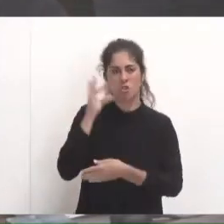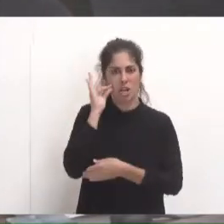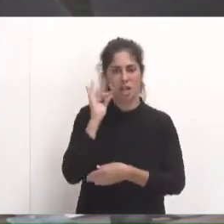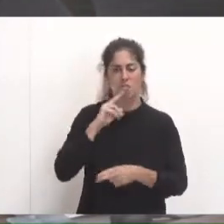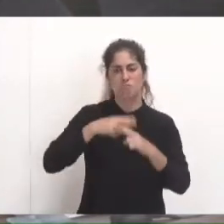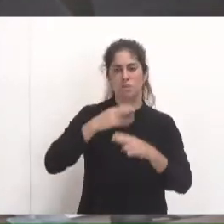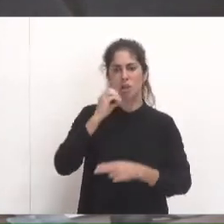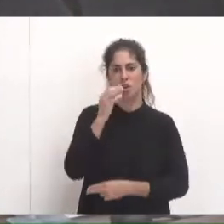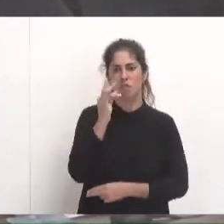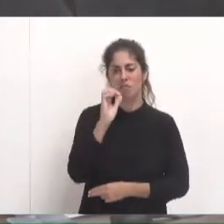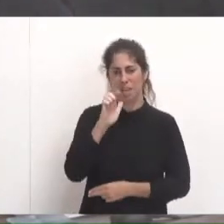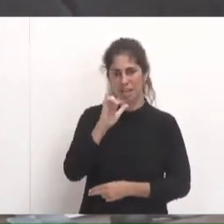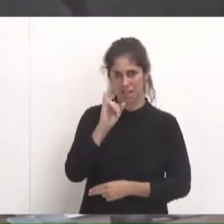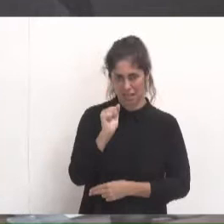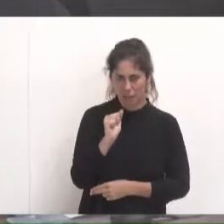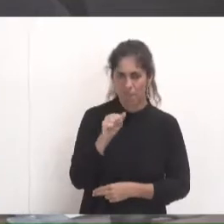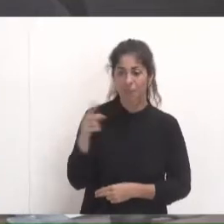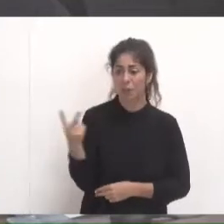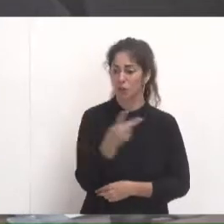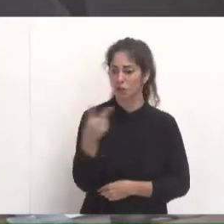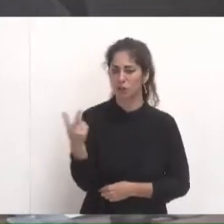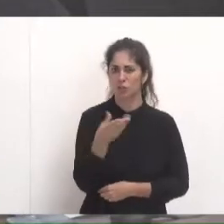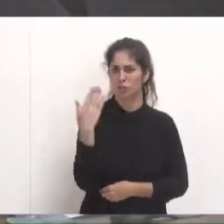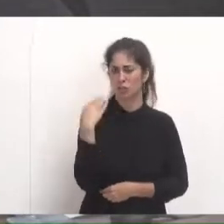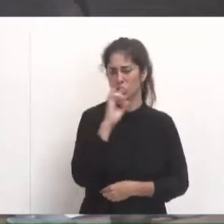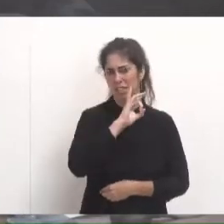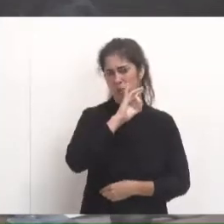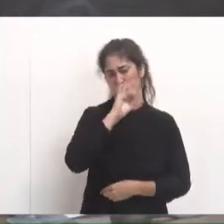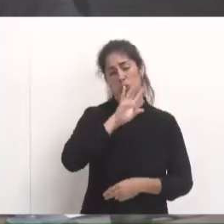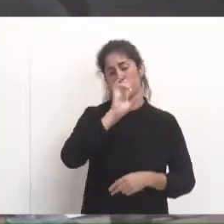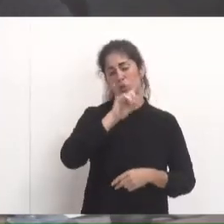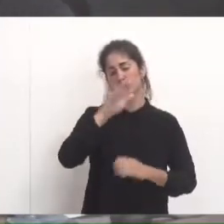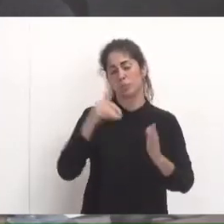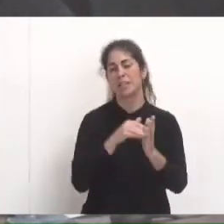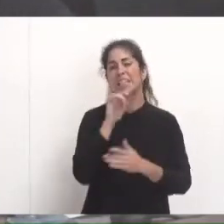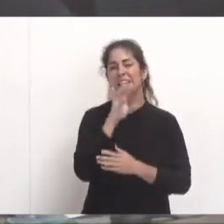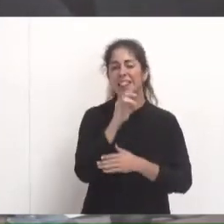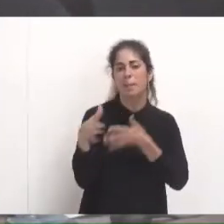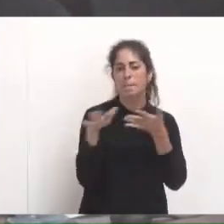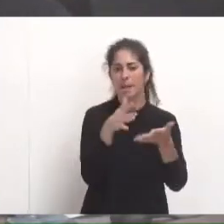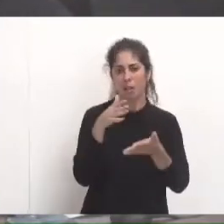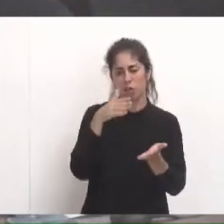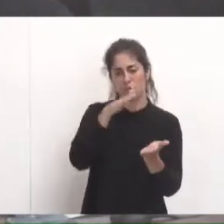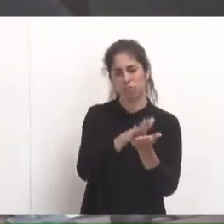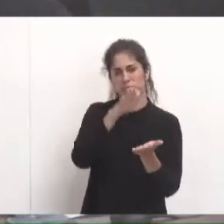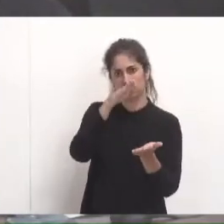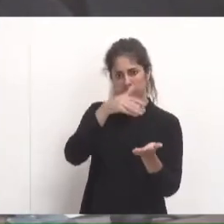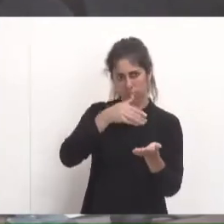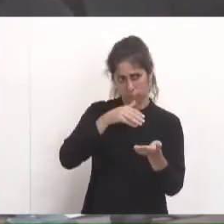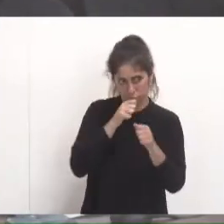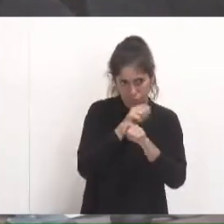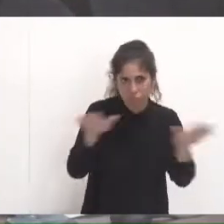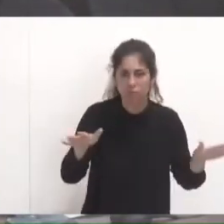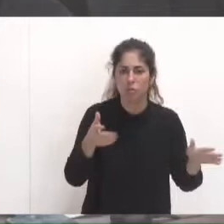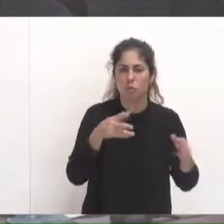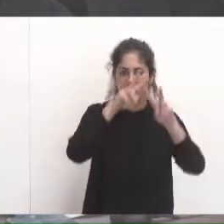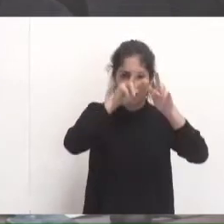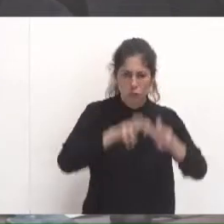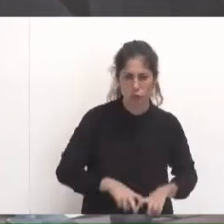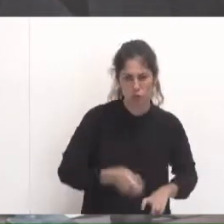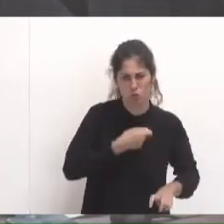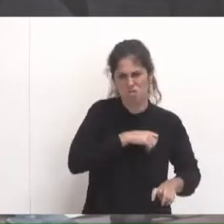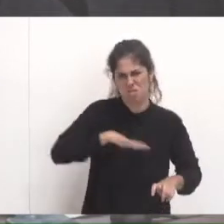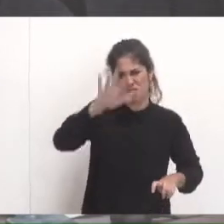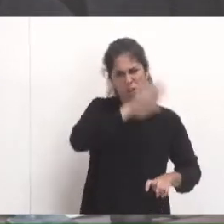Betancor, publicó en marzo del 2015 un estudio que fue muy importante a nivel nacional, que concluía, y